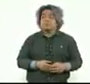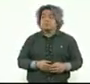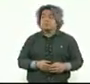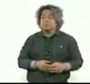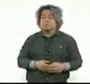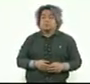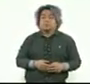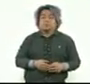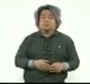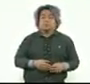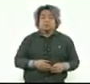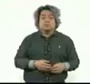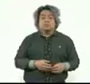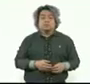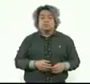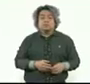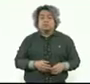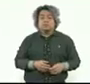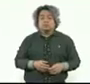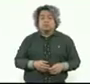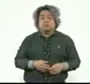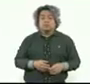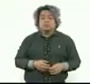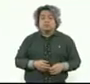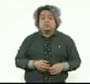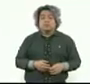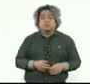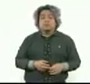Perdón, pero me dijeron que lo dejara cerrado. Está bien.